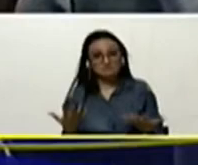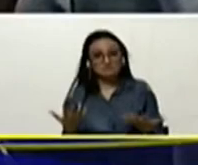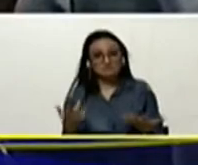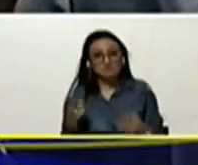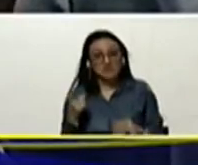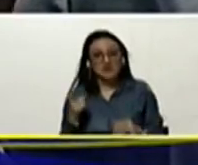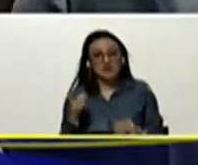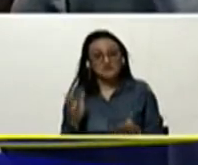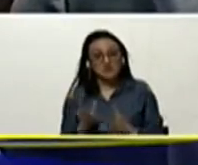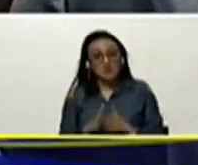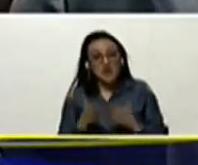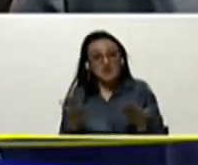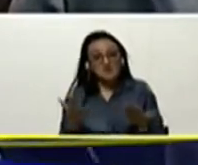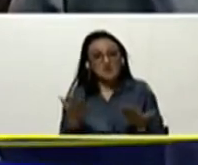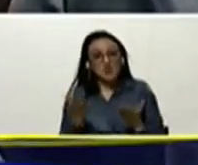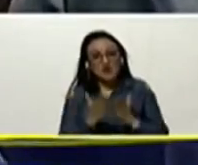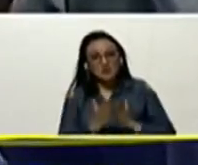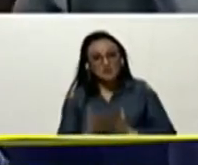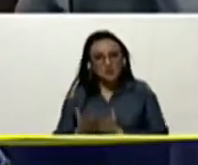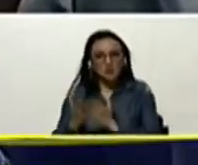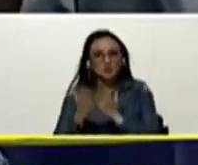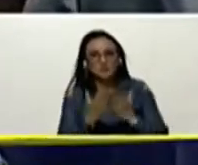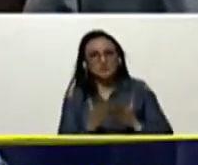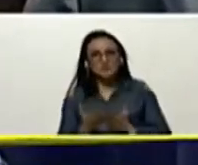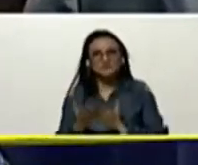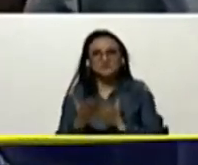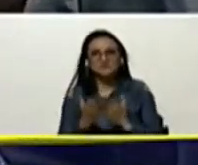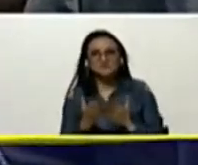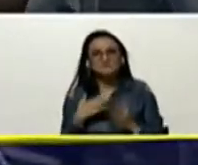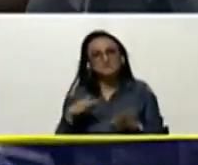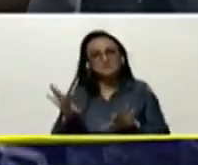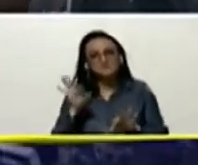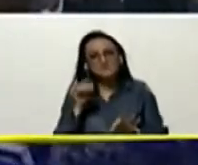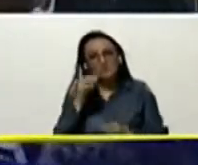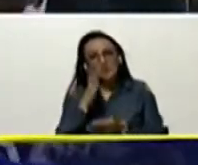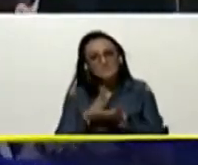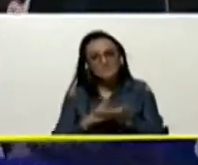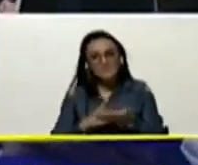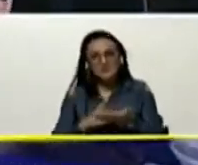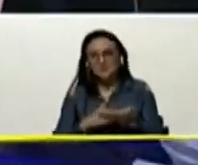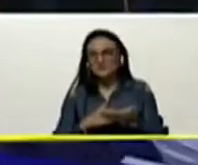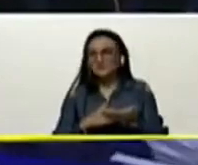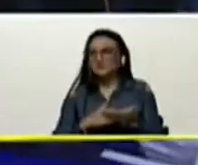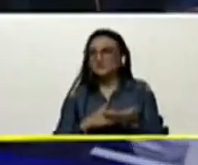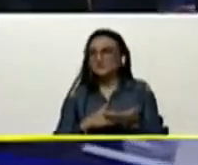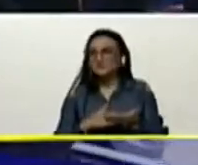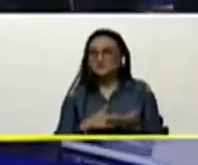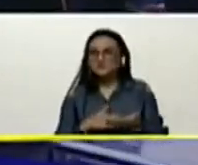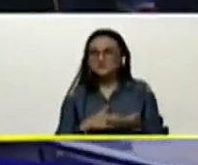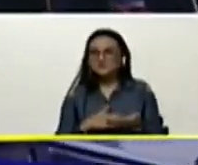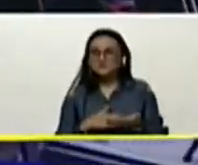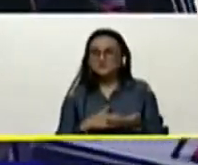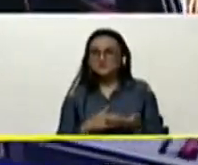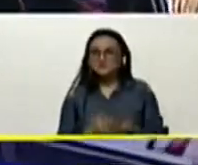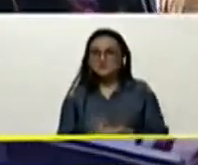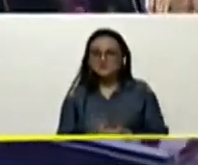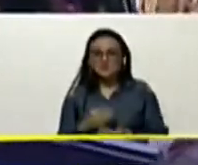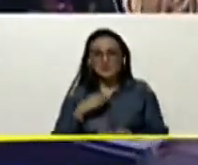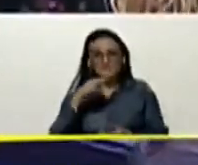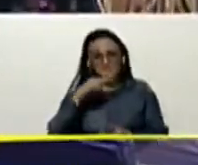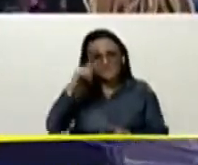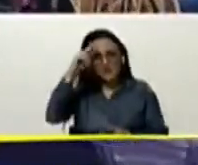Es un libro de estudio. Y bueno, quise escoger una parte en que mi